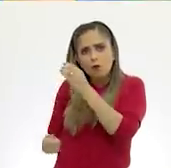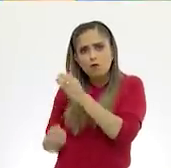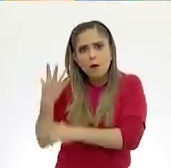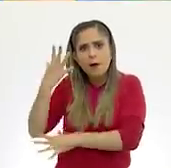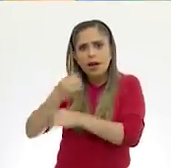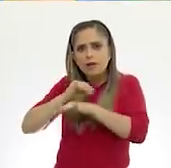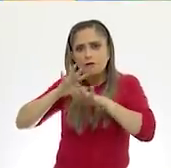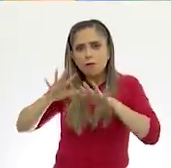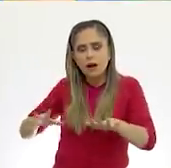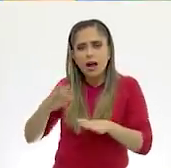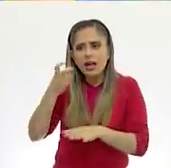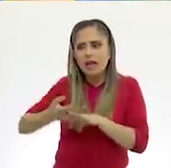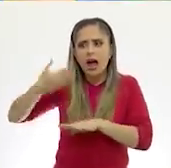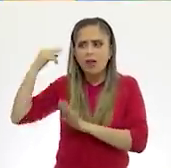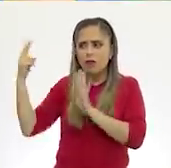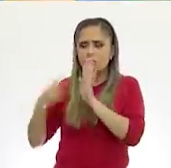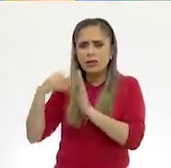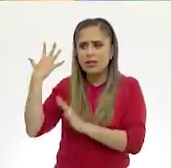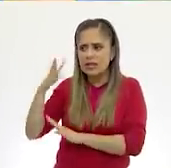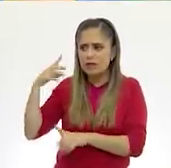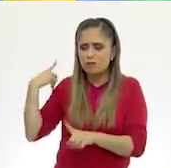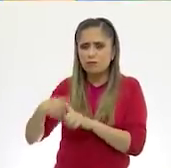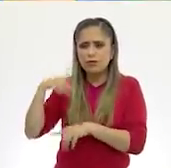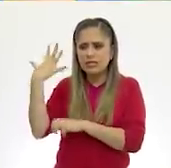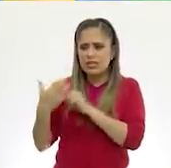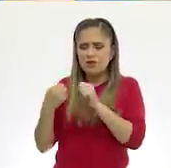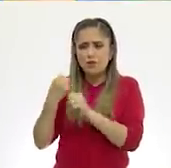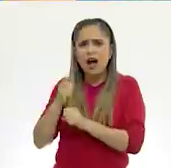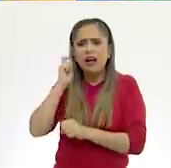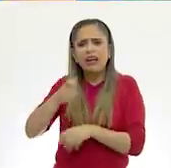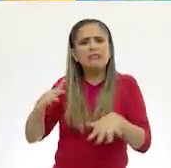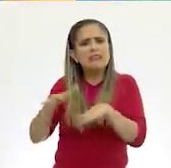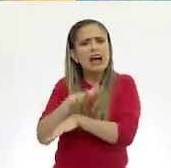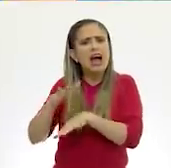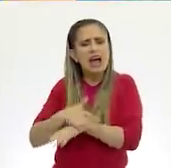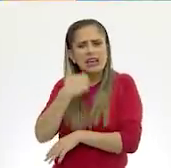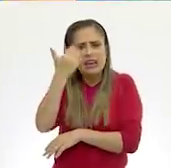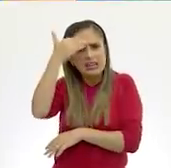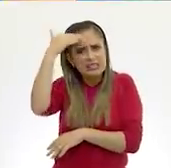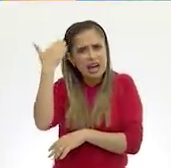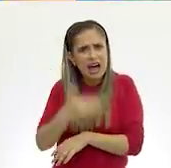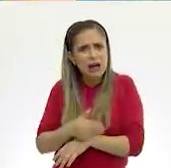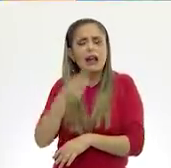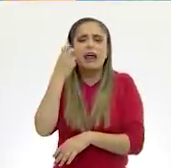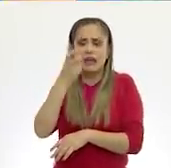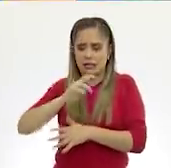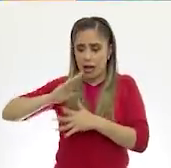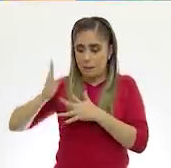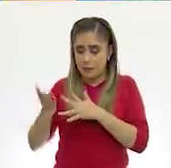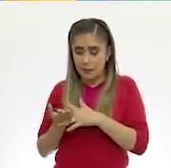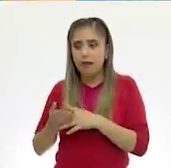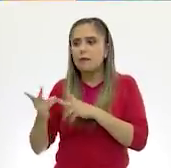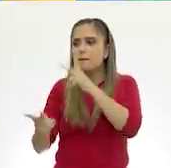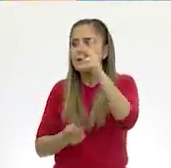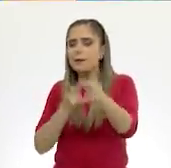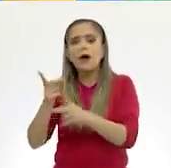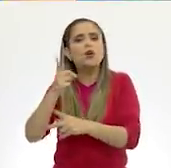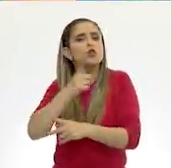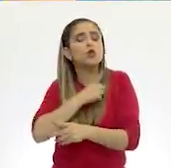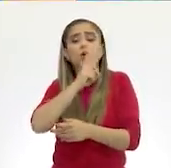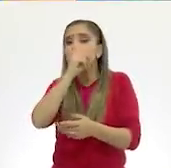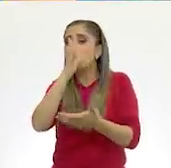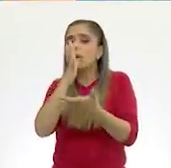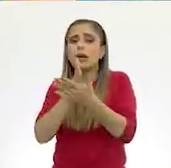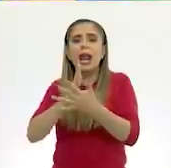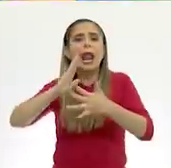año 2010. Aunque es solo una muestra, es decir, se encuesta a solo una parte de la población